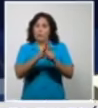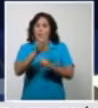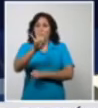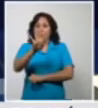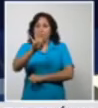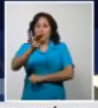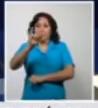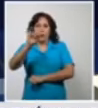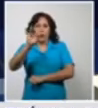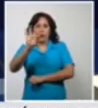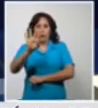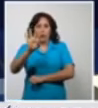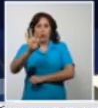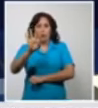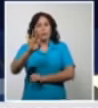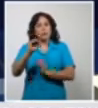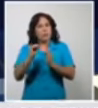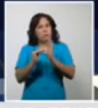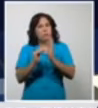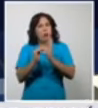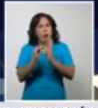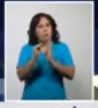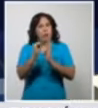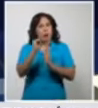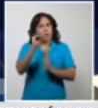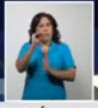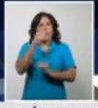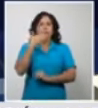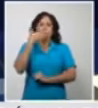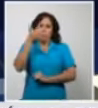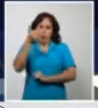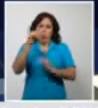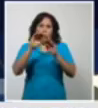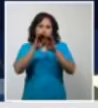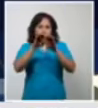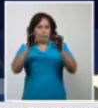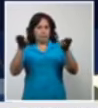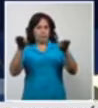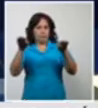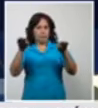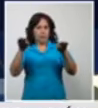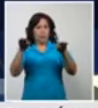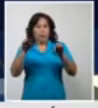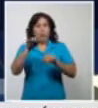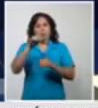468 tienen una evolución clínica estable. O sea, el